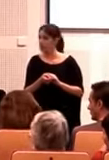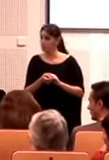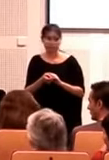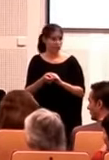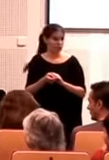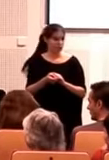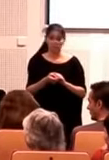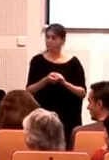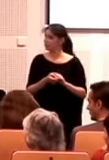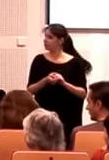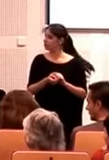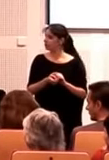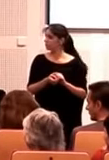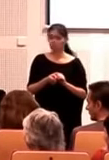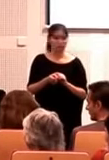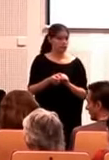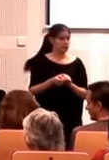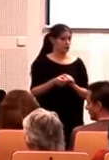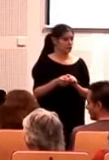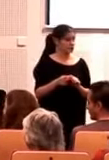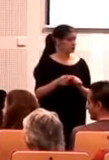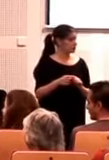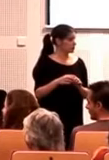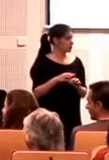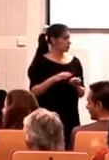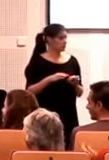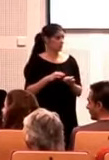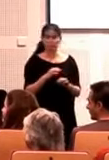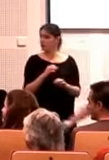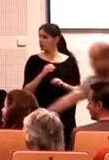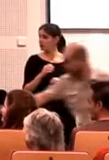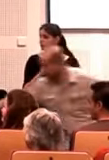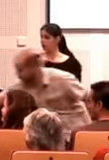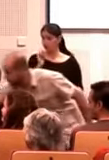¿Sí? Bueno, aquí lo dejo. María, cuéntame.